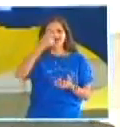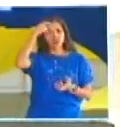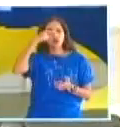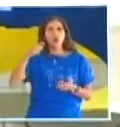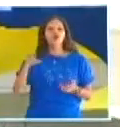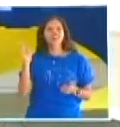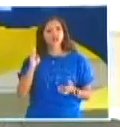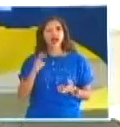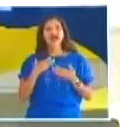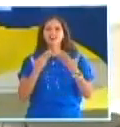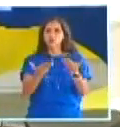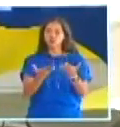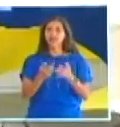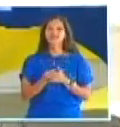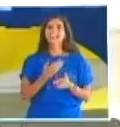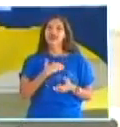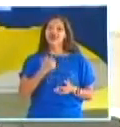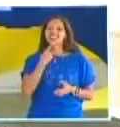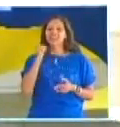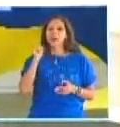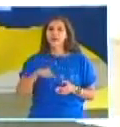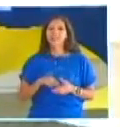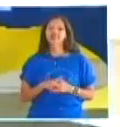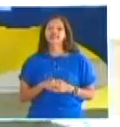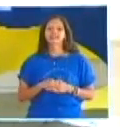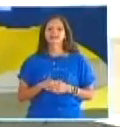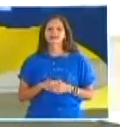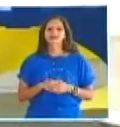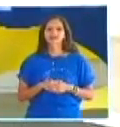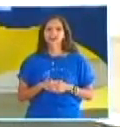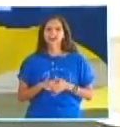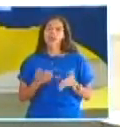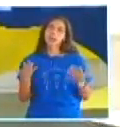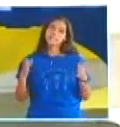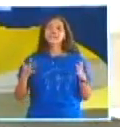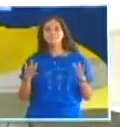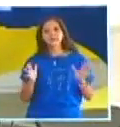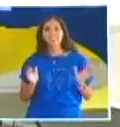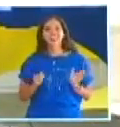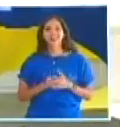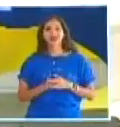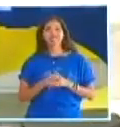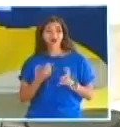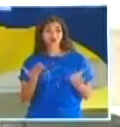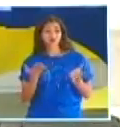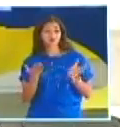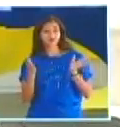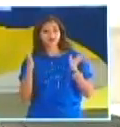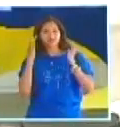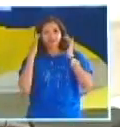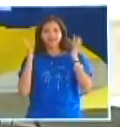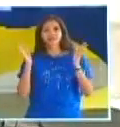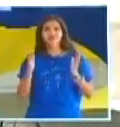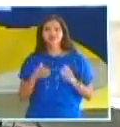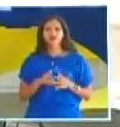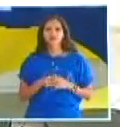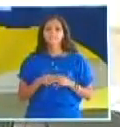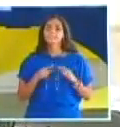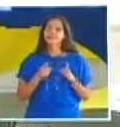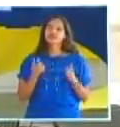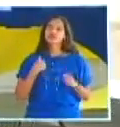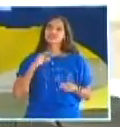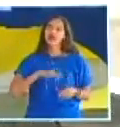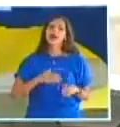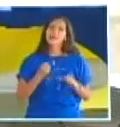usted. Quiero decir también que parece, bueno, es una ironía, ¿no? Pero yo